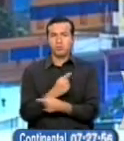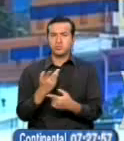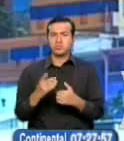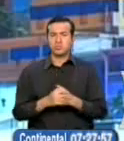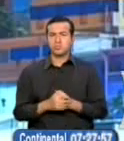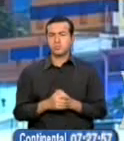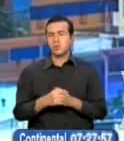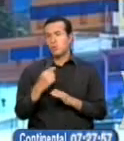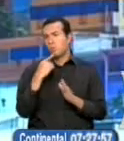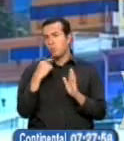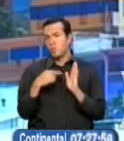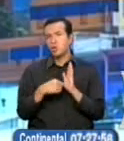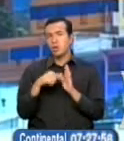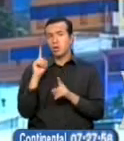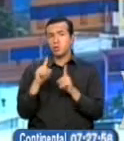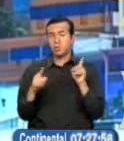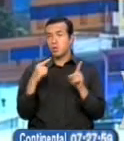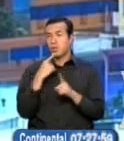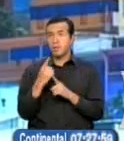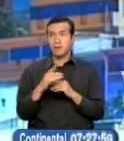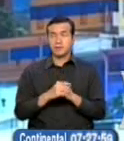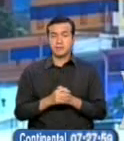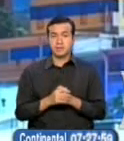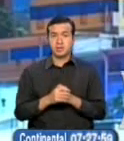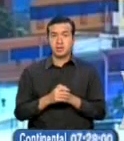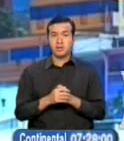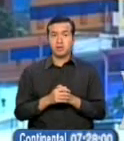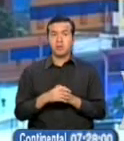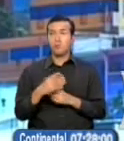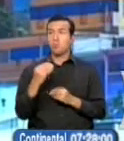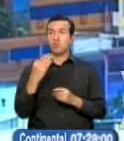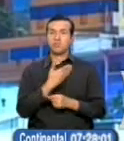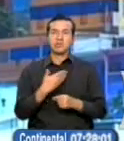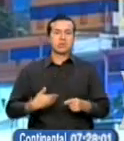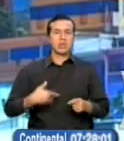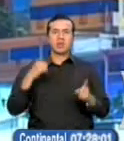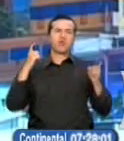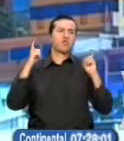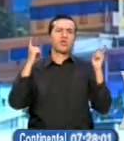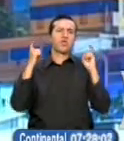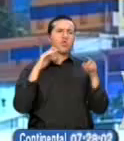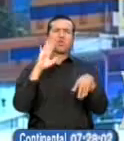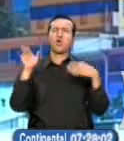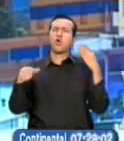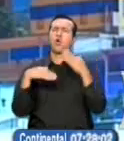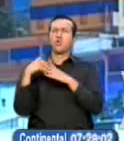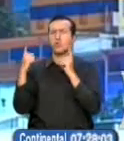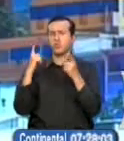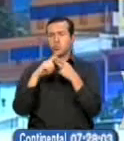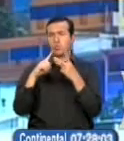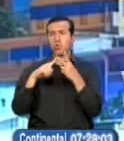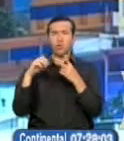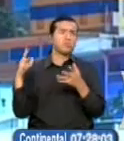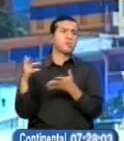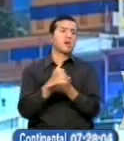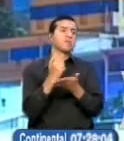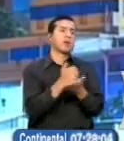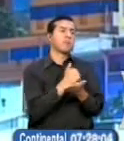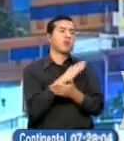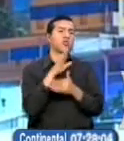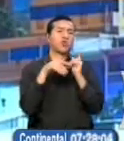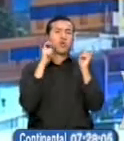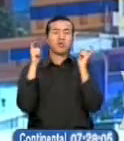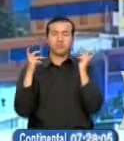correísmo. Se habla de un hiperpresidencialismo, se habla de cooptación de todas las funciones del Estado y que, por lo tanto,